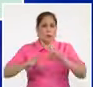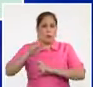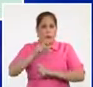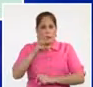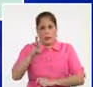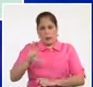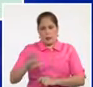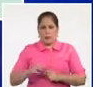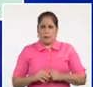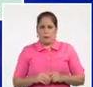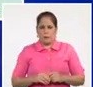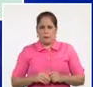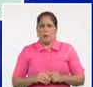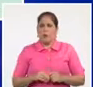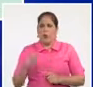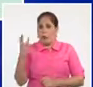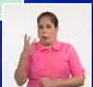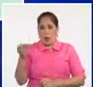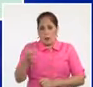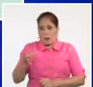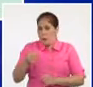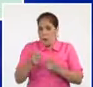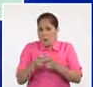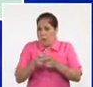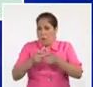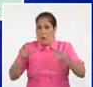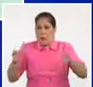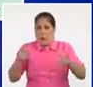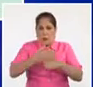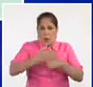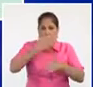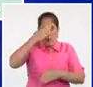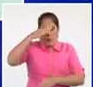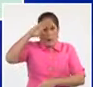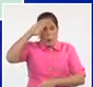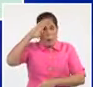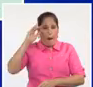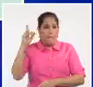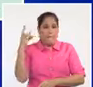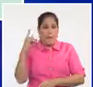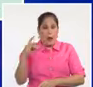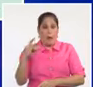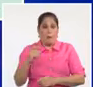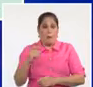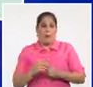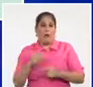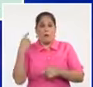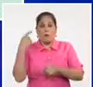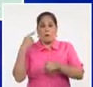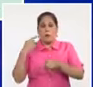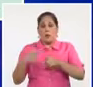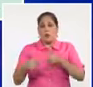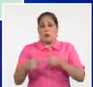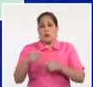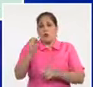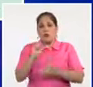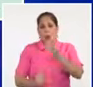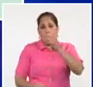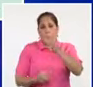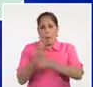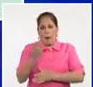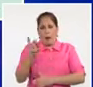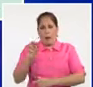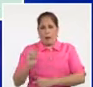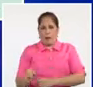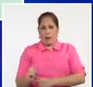35. Son los 3 municipios más grandes de esta provincia. Songo la Maya 30, Guamá 20, San